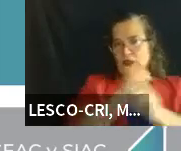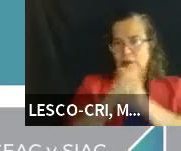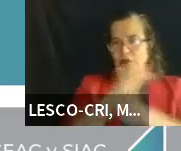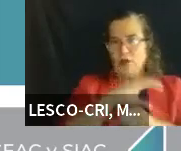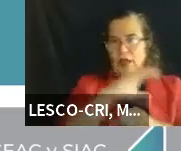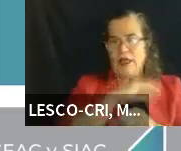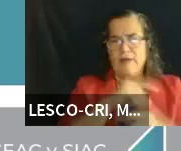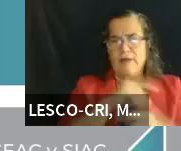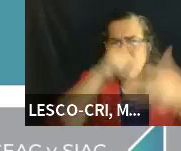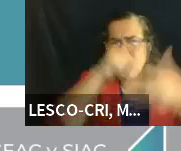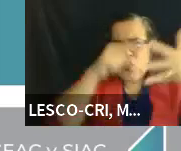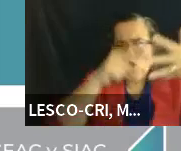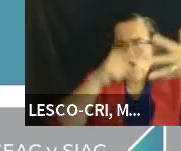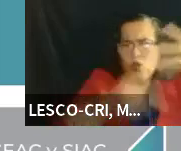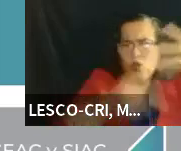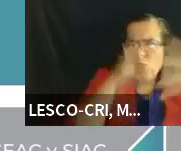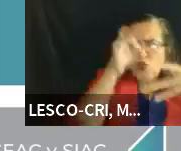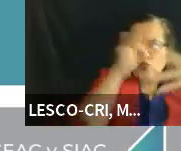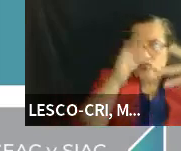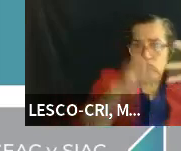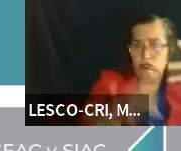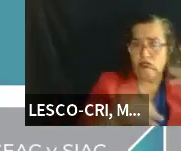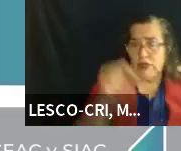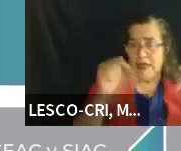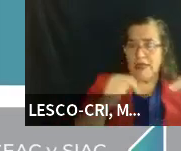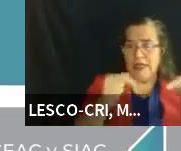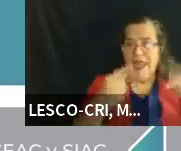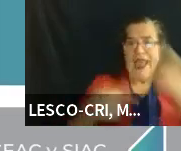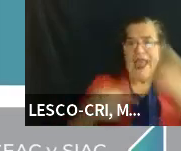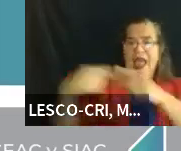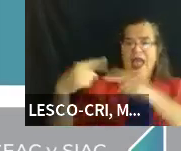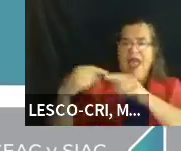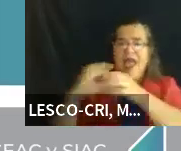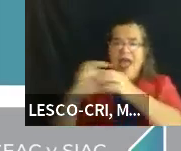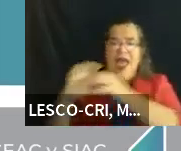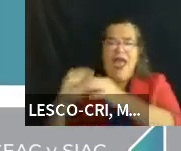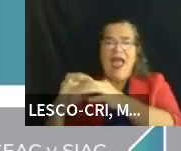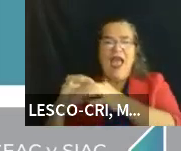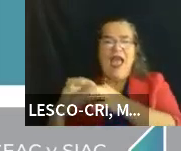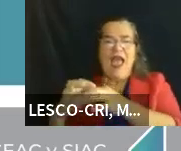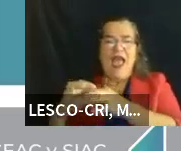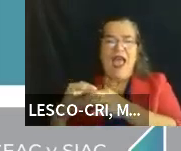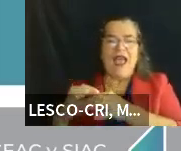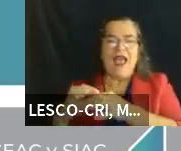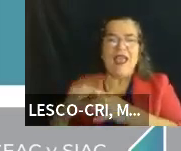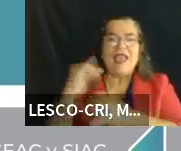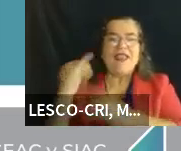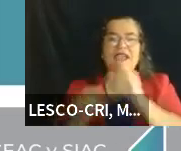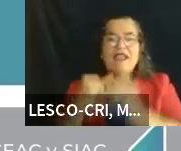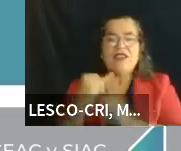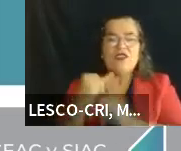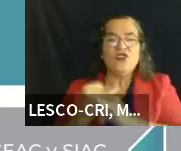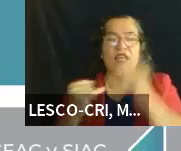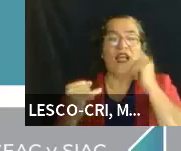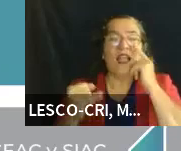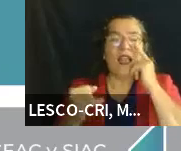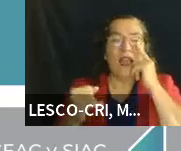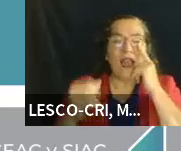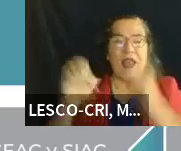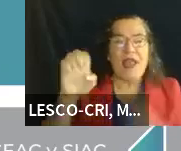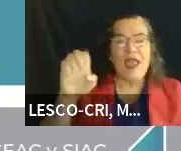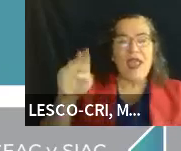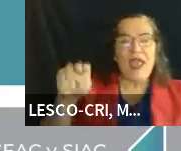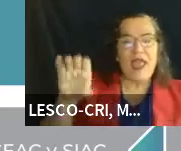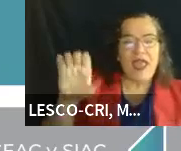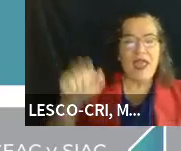que estoy haciendo aquí nos remiten a un acuerdo internacional, tanto ENCA, que es la red europea de aseguramiento de la